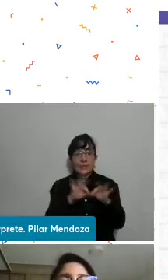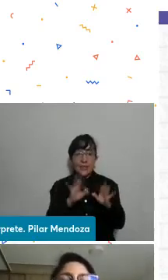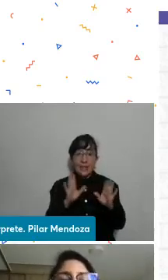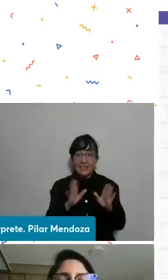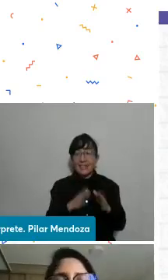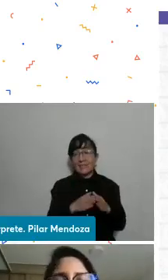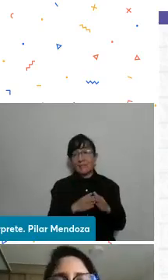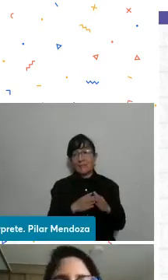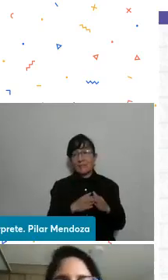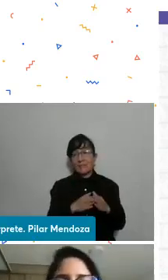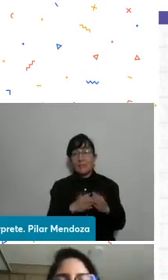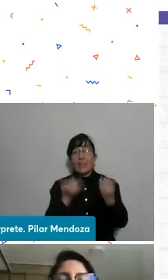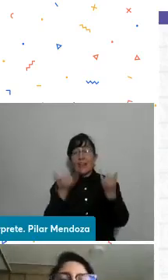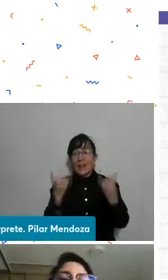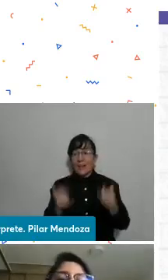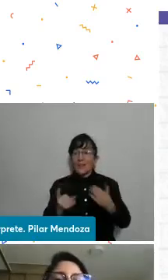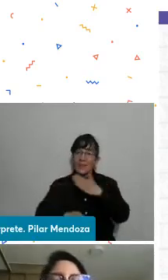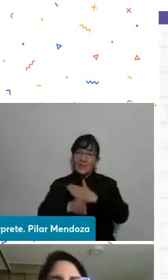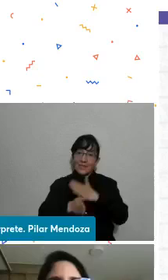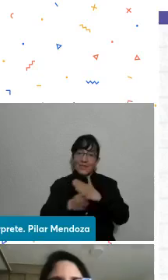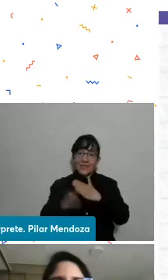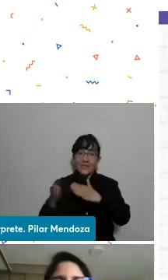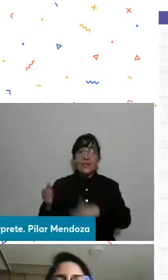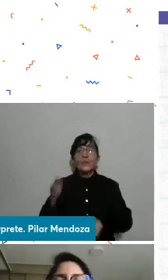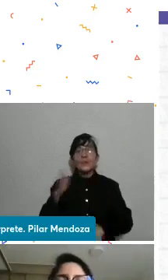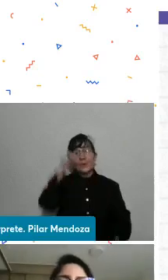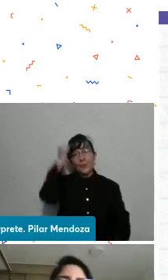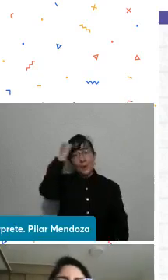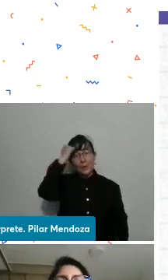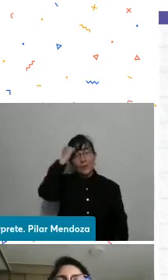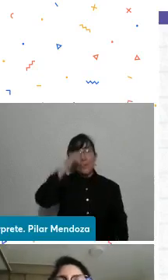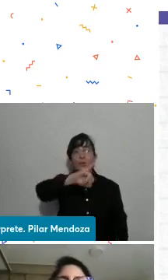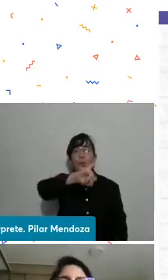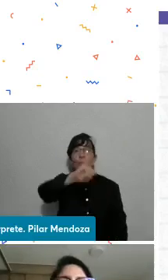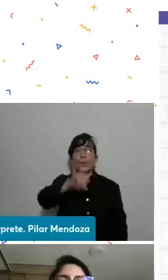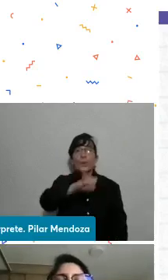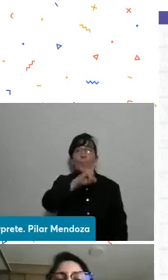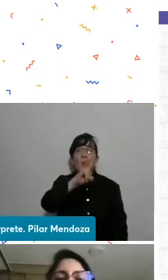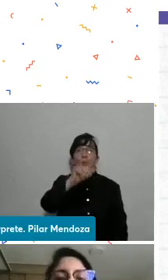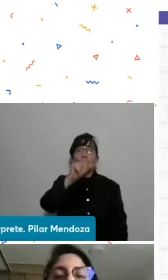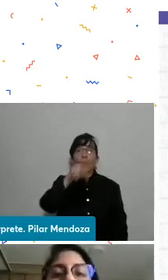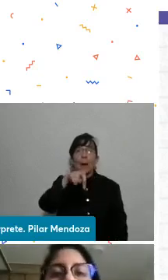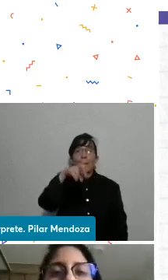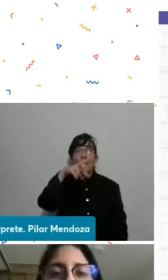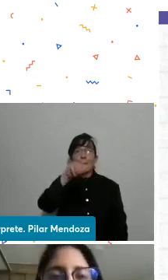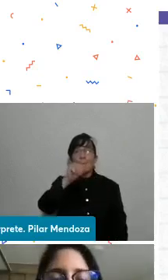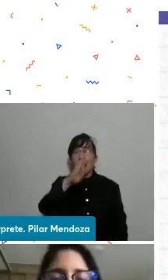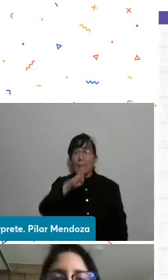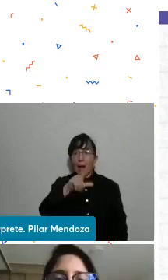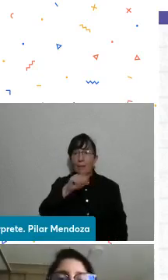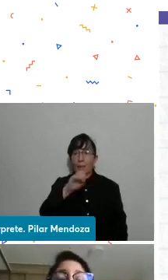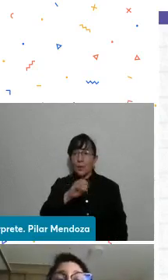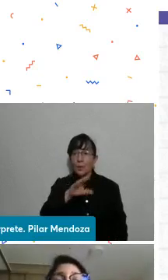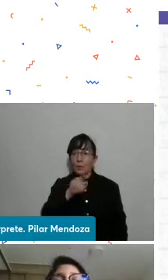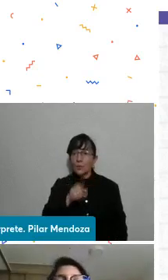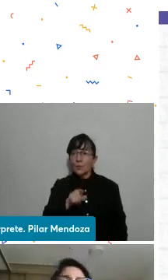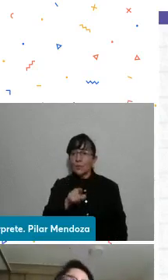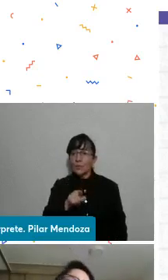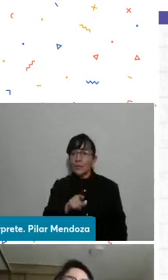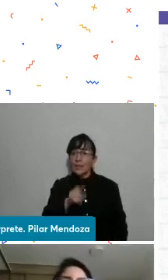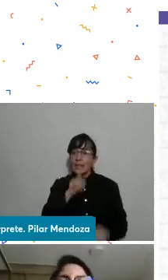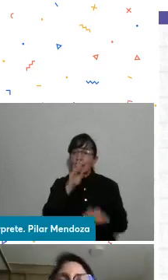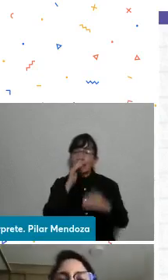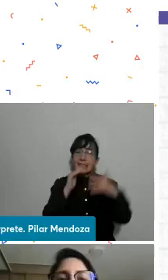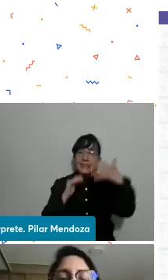bueno, voy a continuar con el profe Juan Pablo, a quien quiero preguntarle justamente 5 puntos claves para que todas